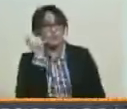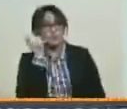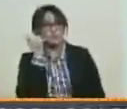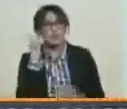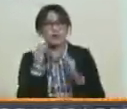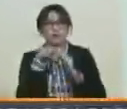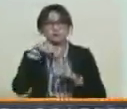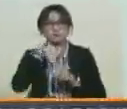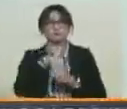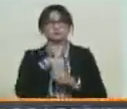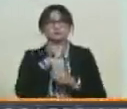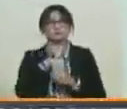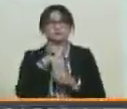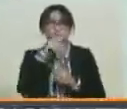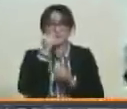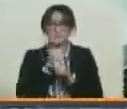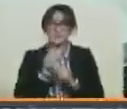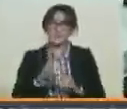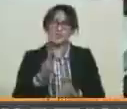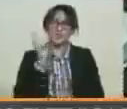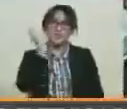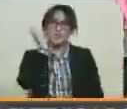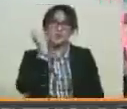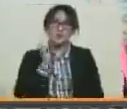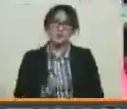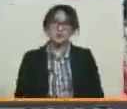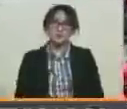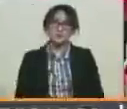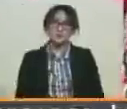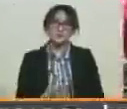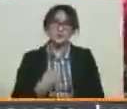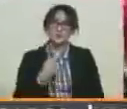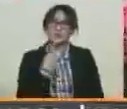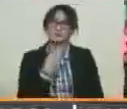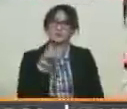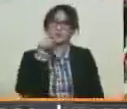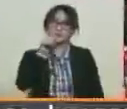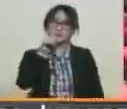casa, trabajadora. Te lo voy a decir